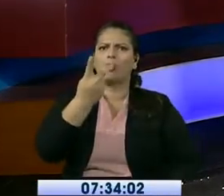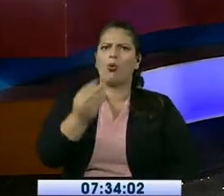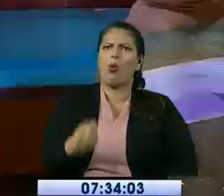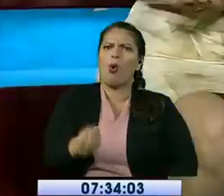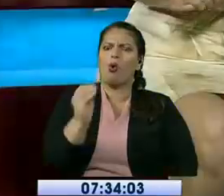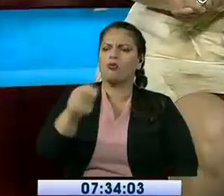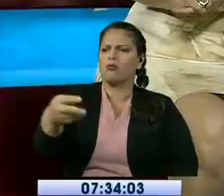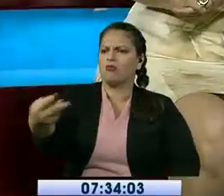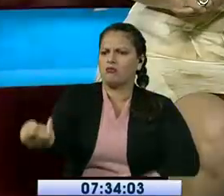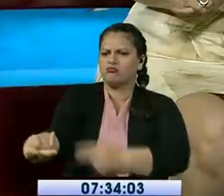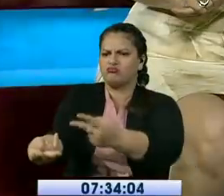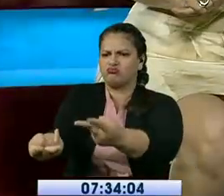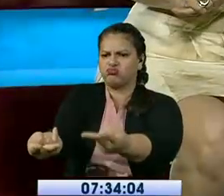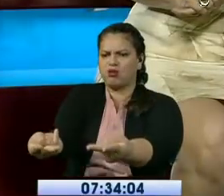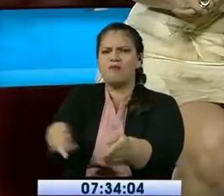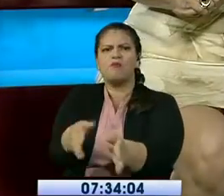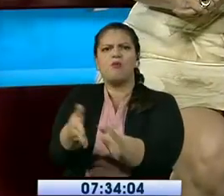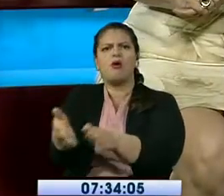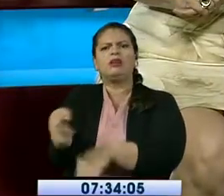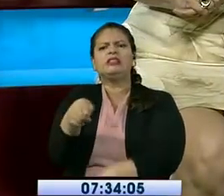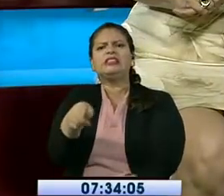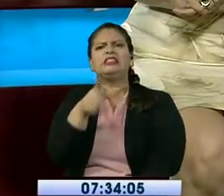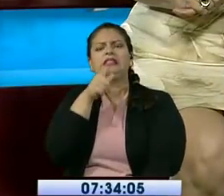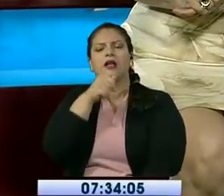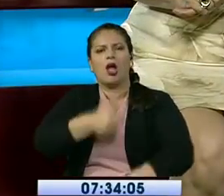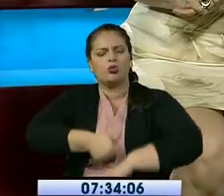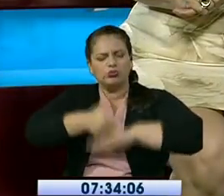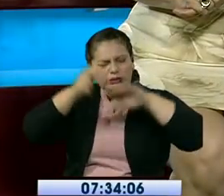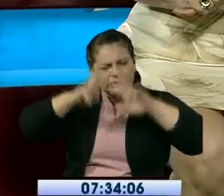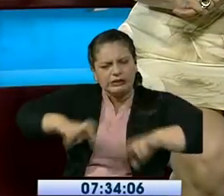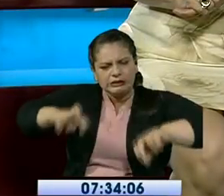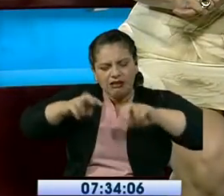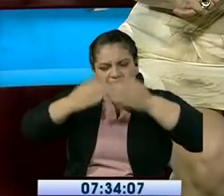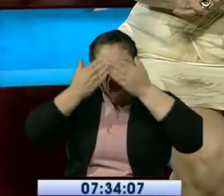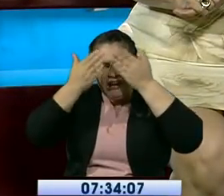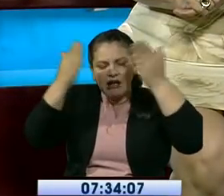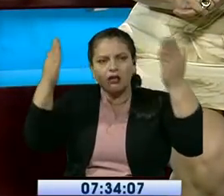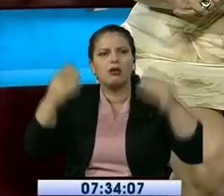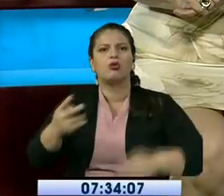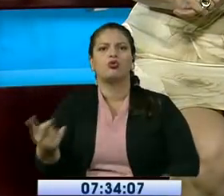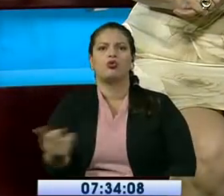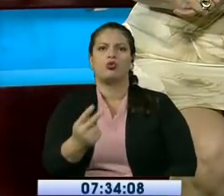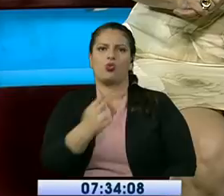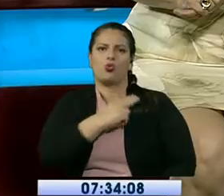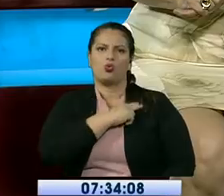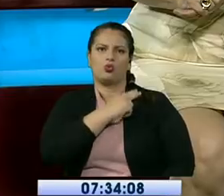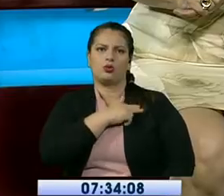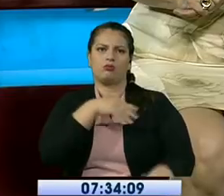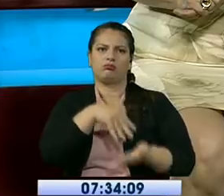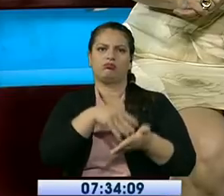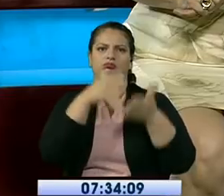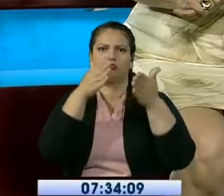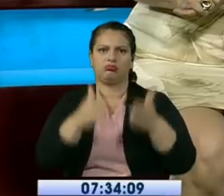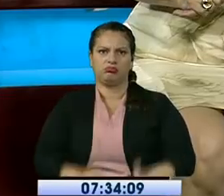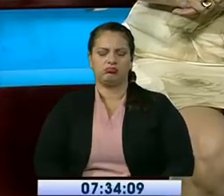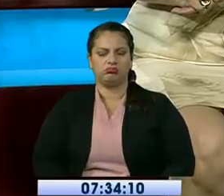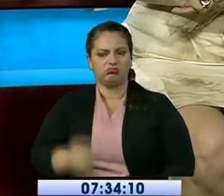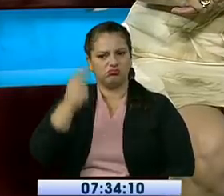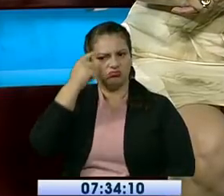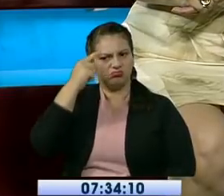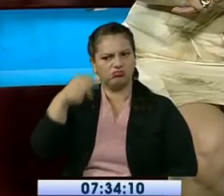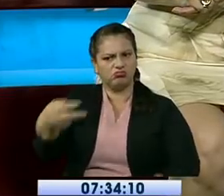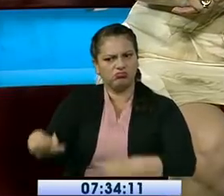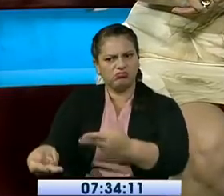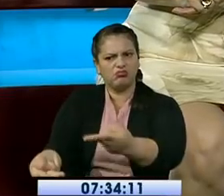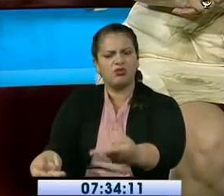Las víctimas eran estudiantes universitarios y se presume que habrían sido previamente escopolaminados. Una tercera